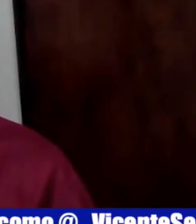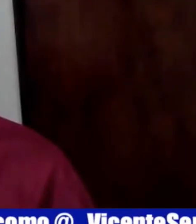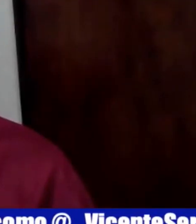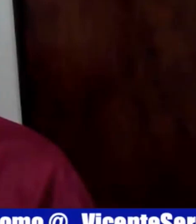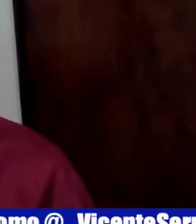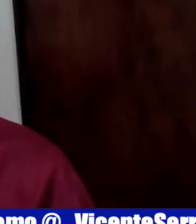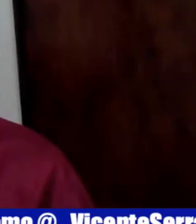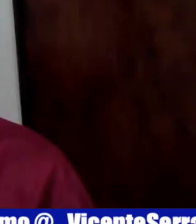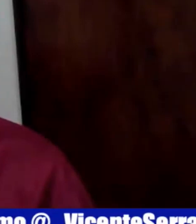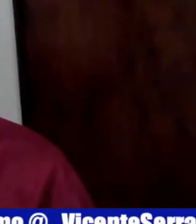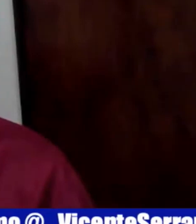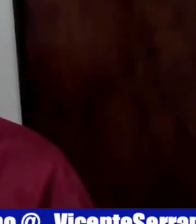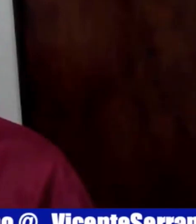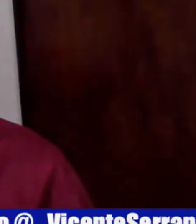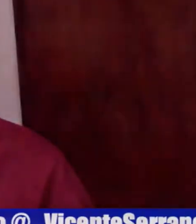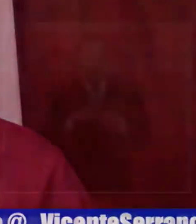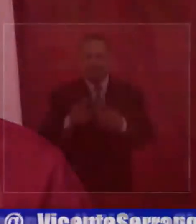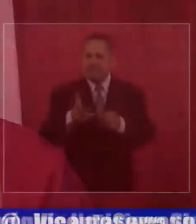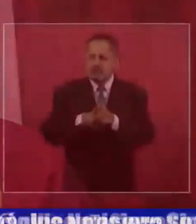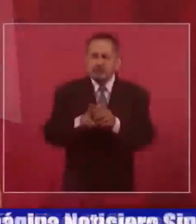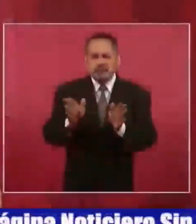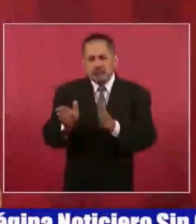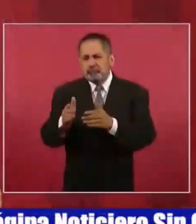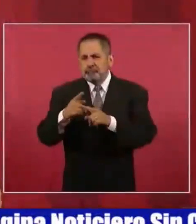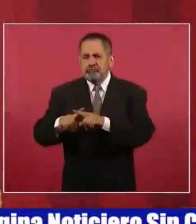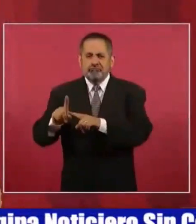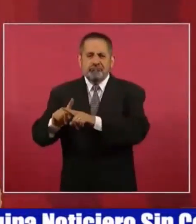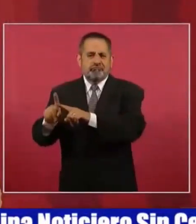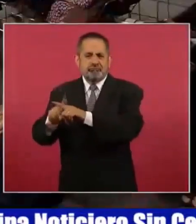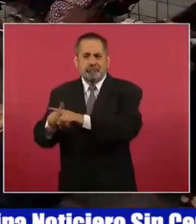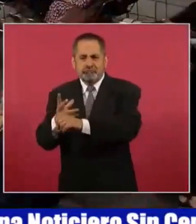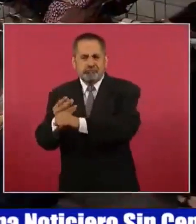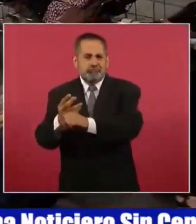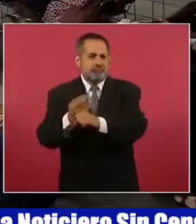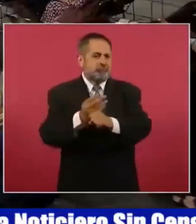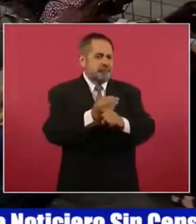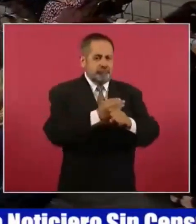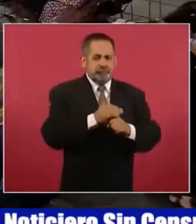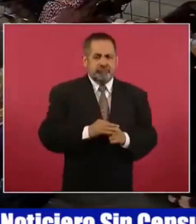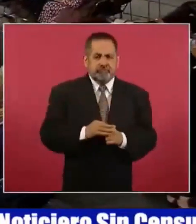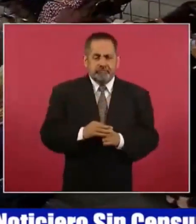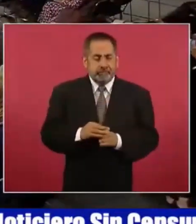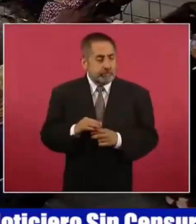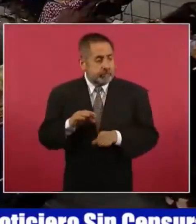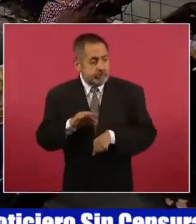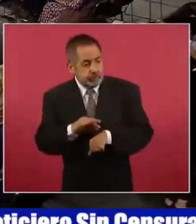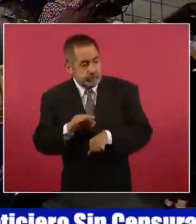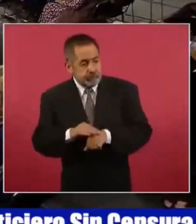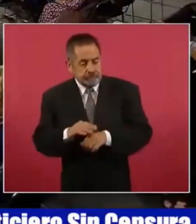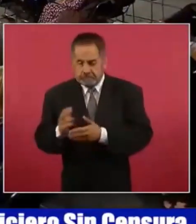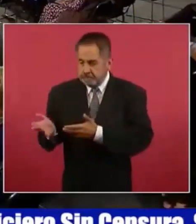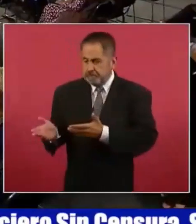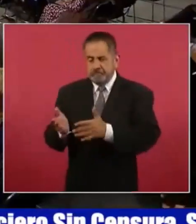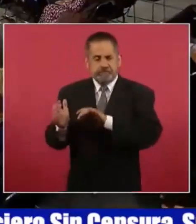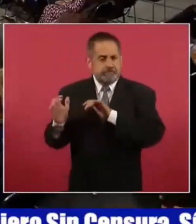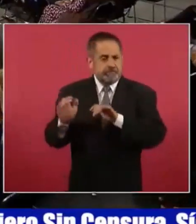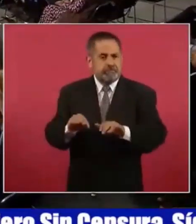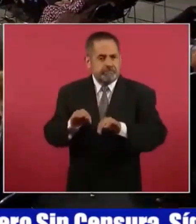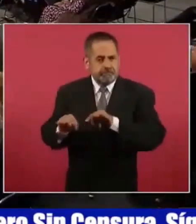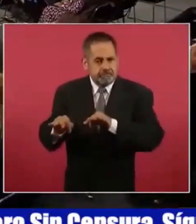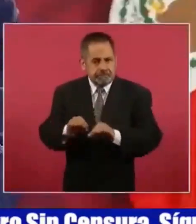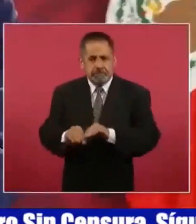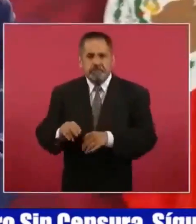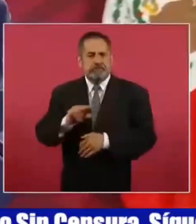¿no? Poco después, que obviamente son los poderes más importantes de América Latina. De